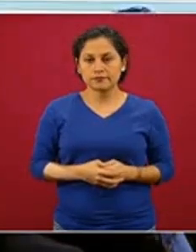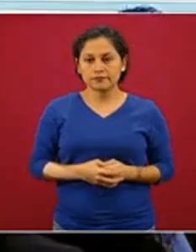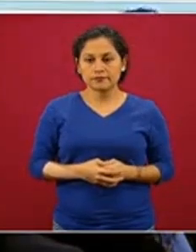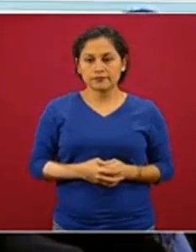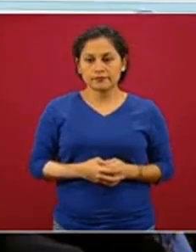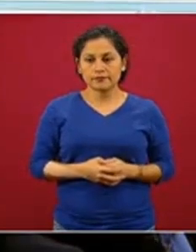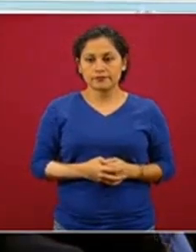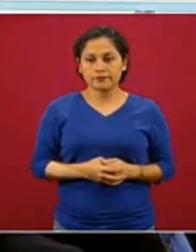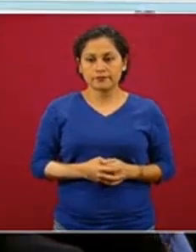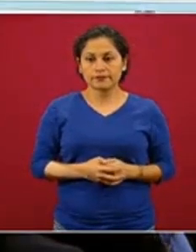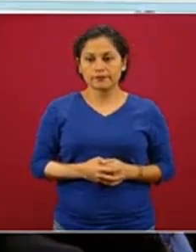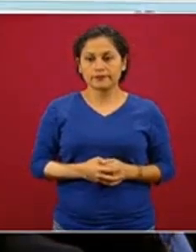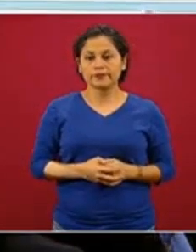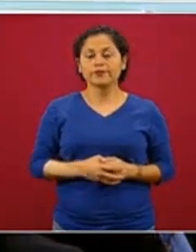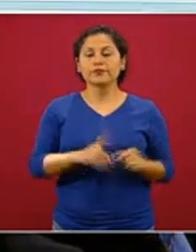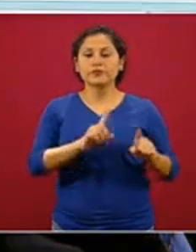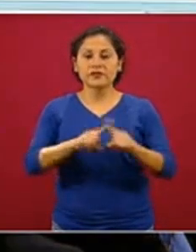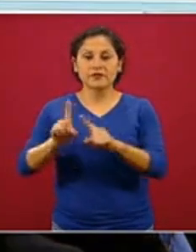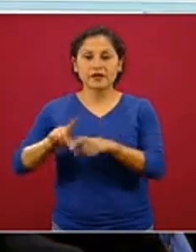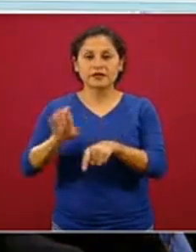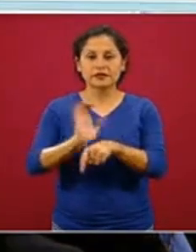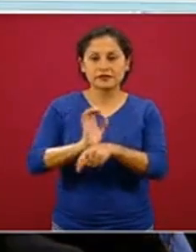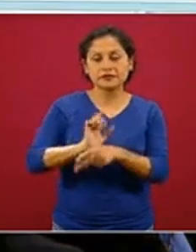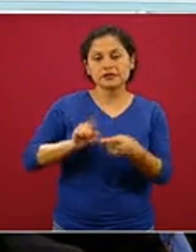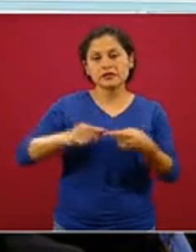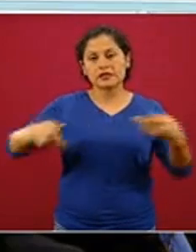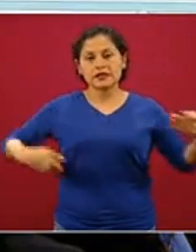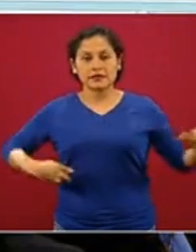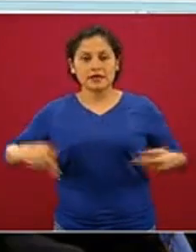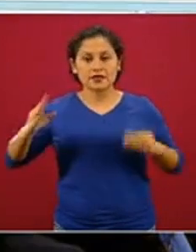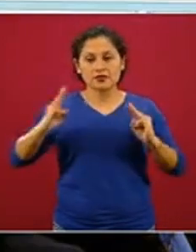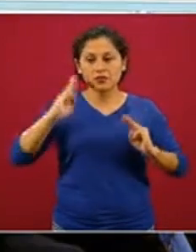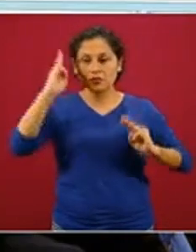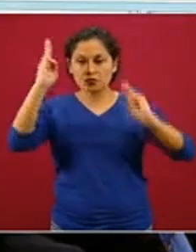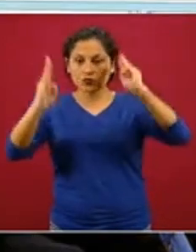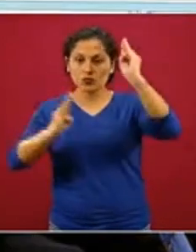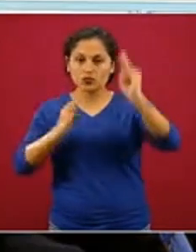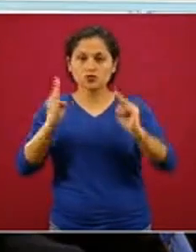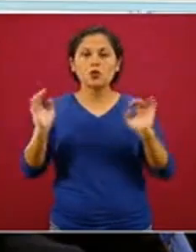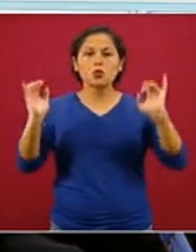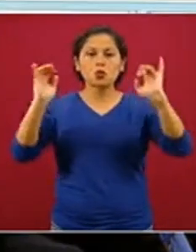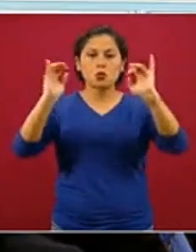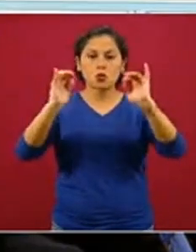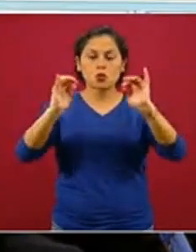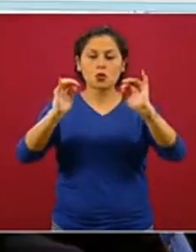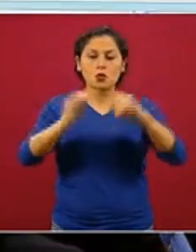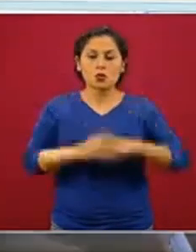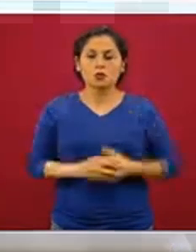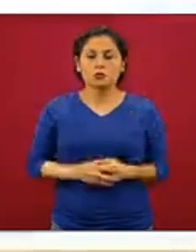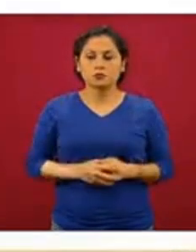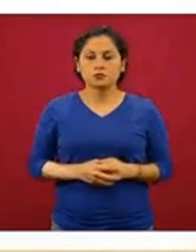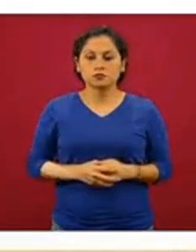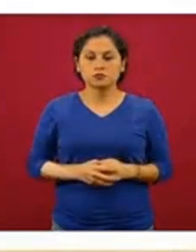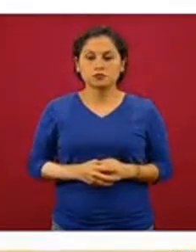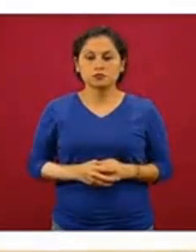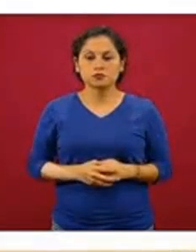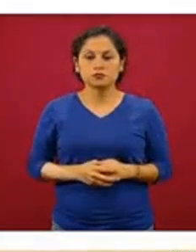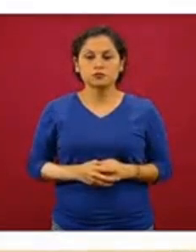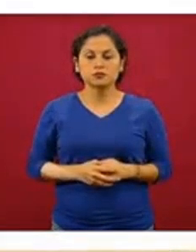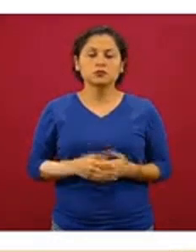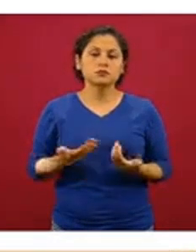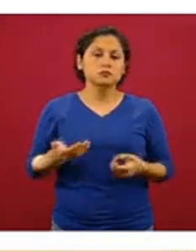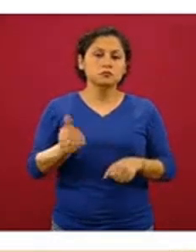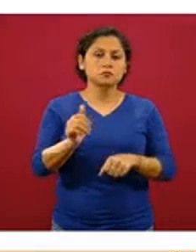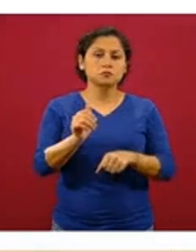Cines, teatros, museos, eventos culturales, hasta de 500 localidades, es decir, son auditorios